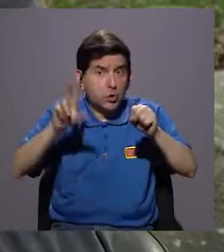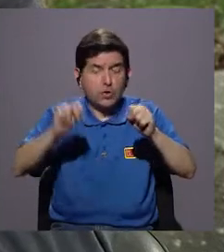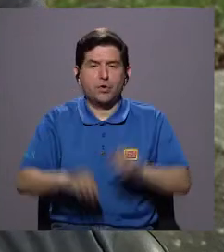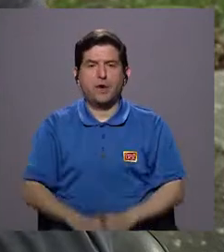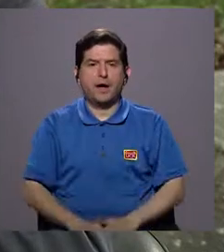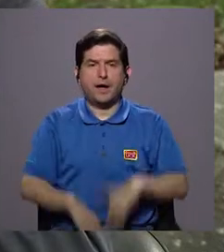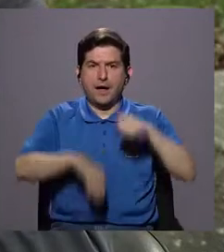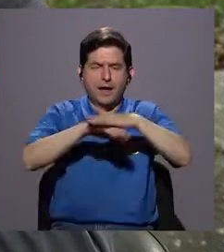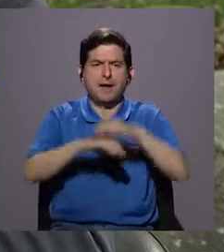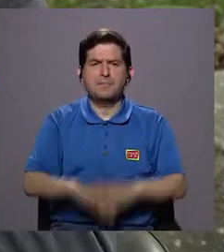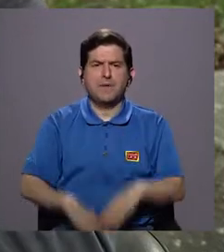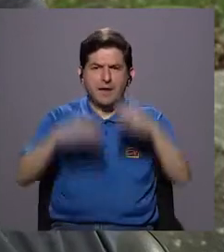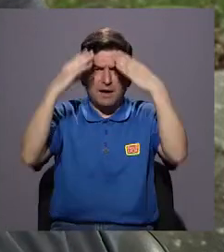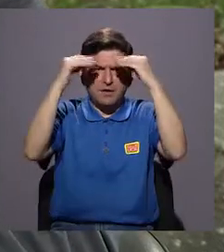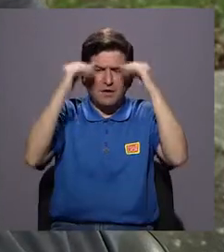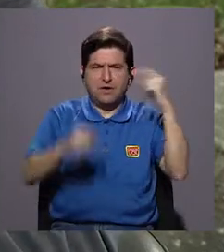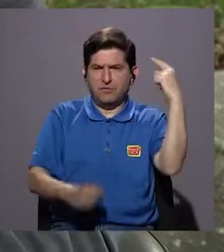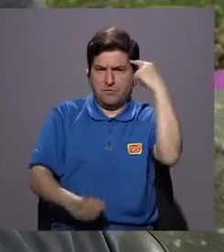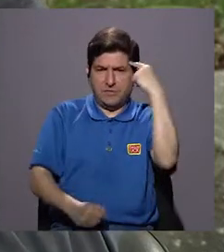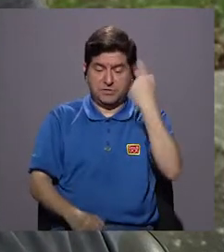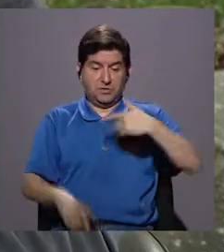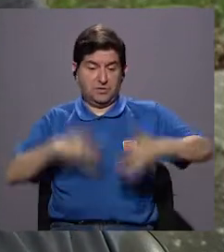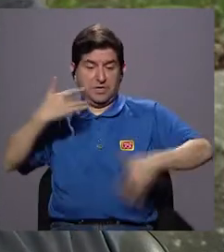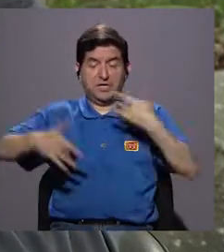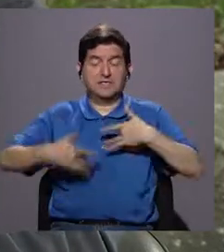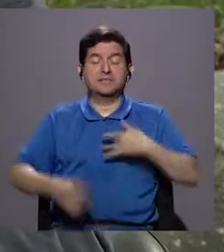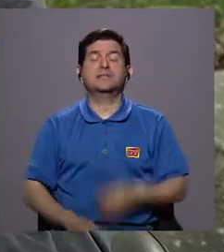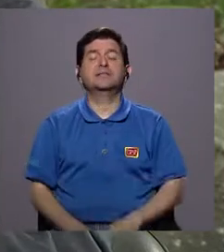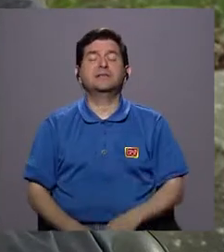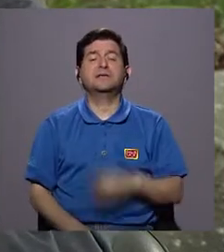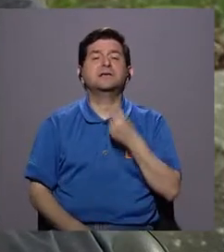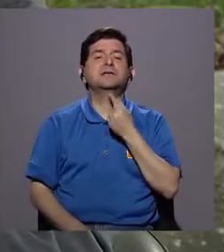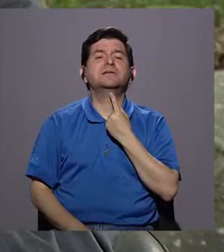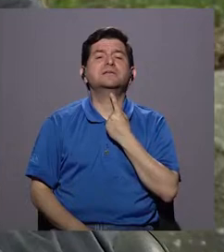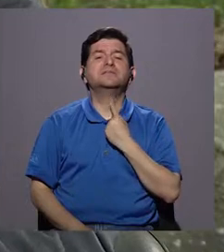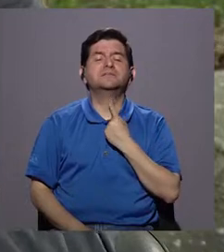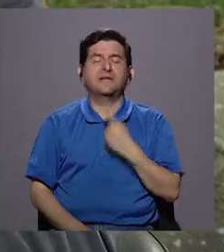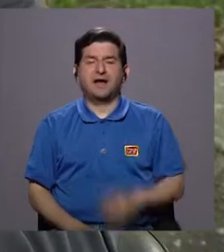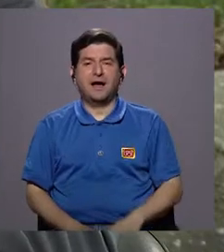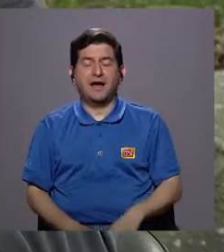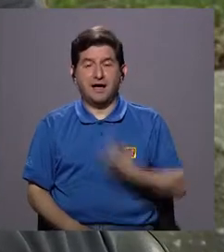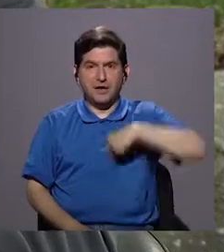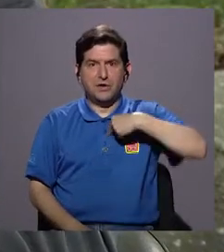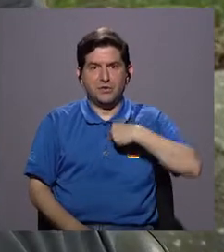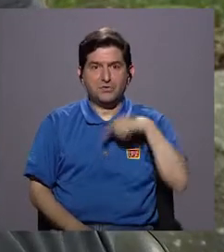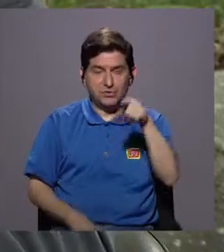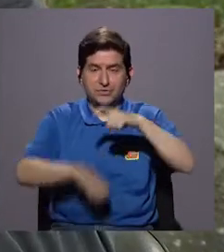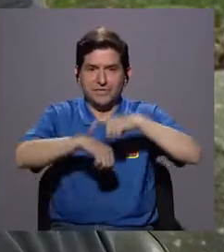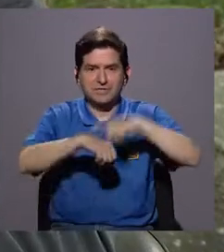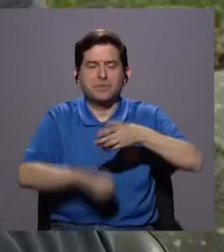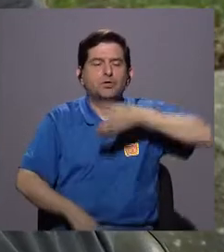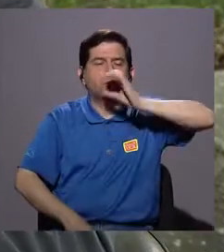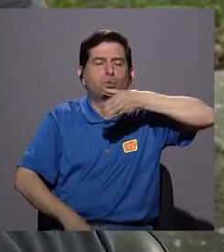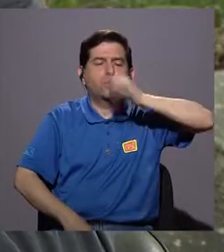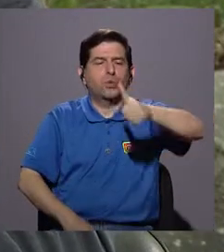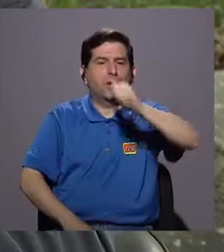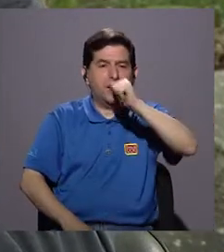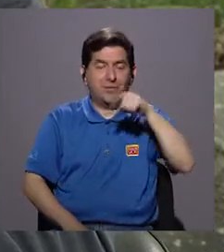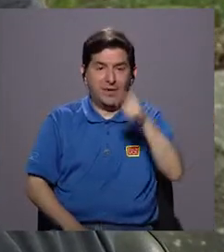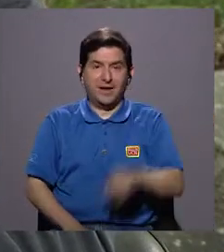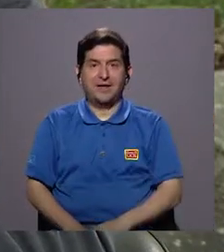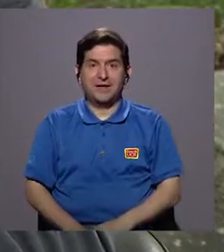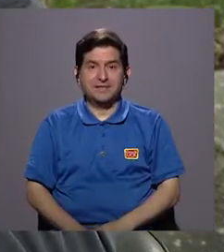cerebro, si estamos muy concentrados nos da sed, consumimos más agua y entonces nos hidratamos mejor. Ese mecanismo, ese receptor